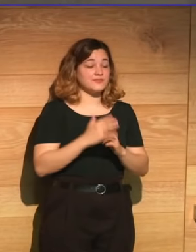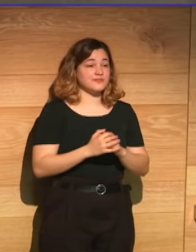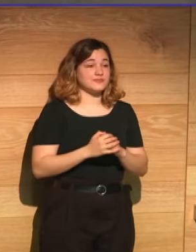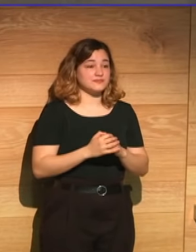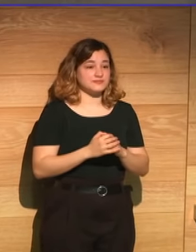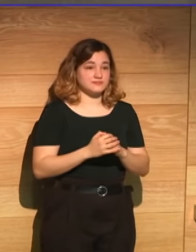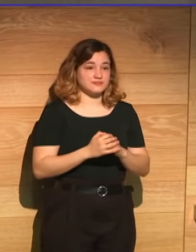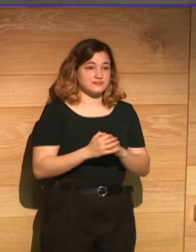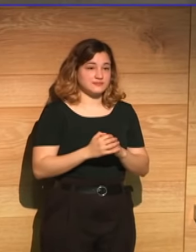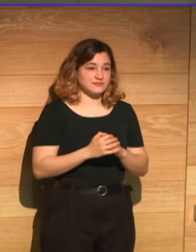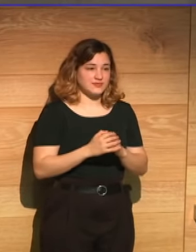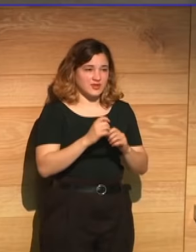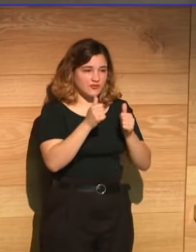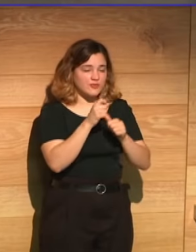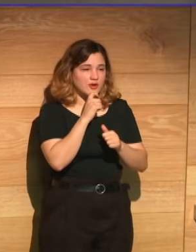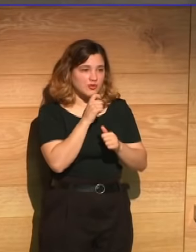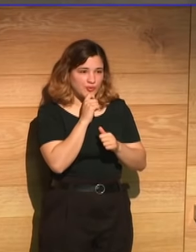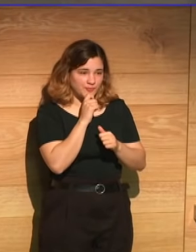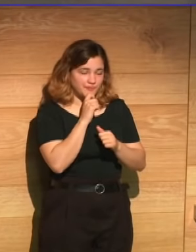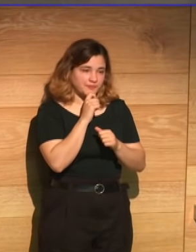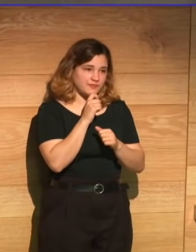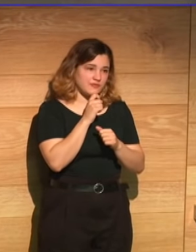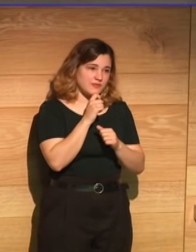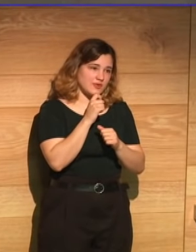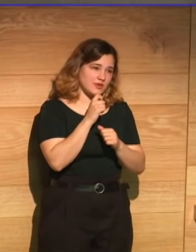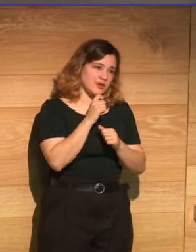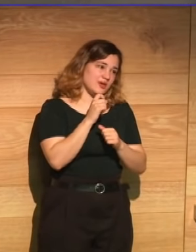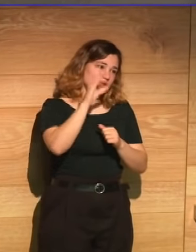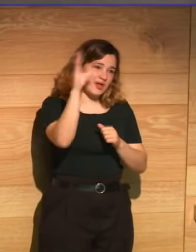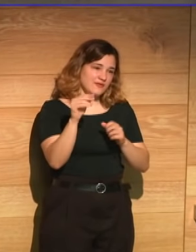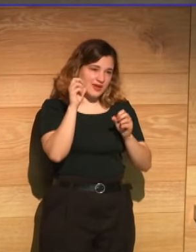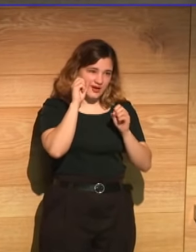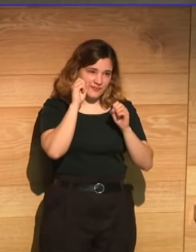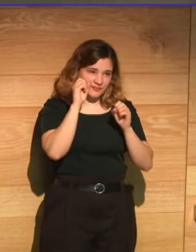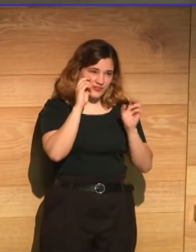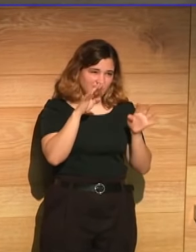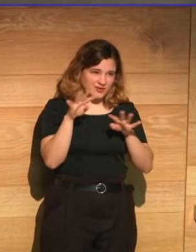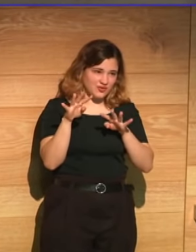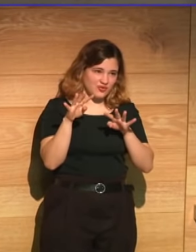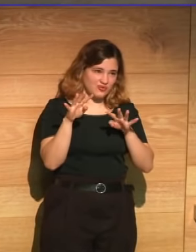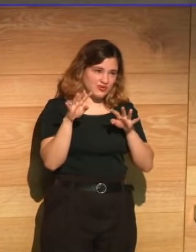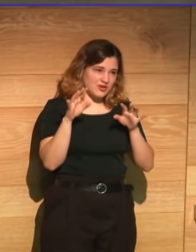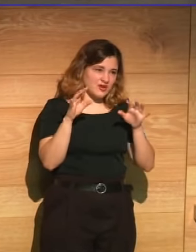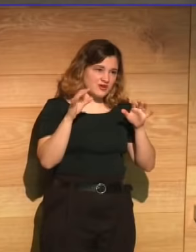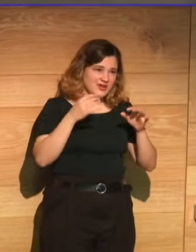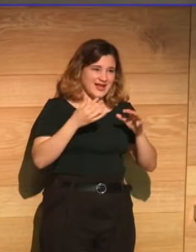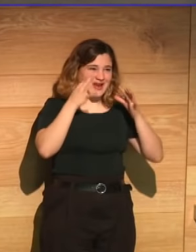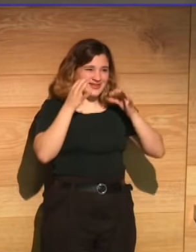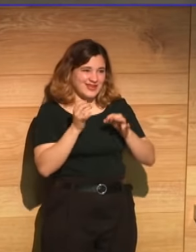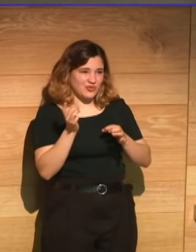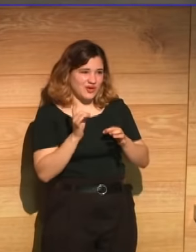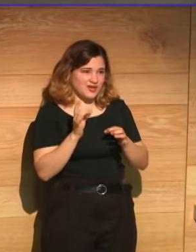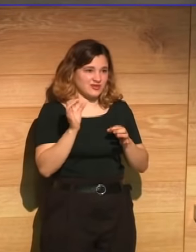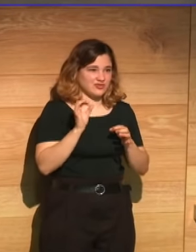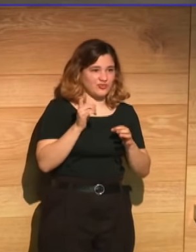intentando no crear una visión ni asistencialista, ni que tenga que ver con la caridad, ni que tenga que ver con esa